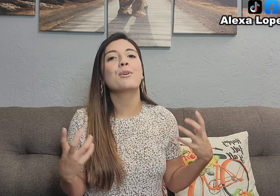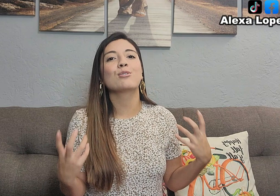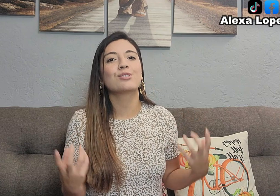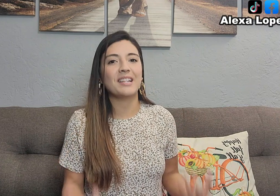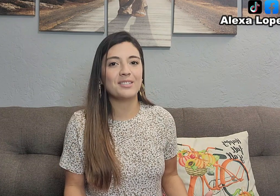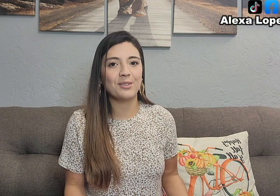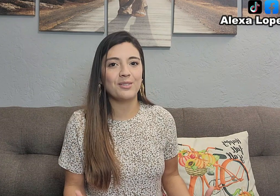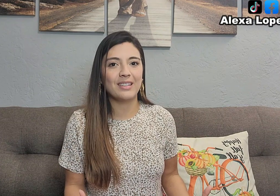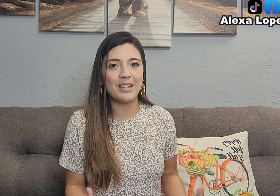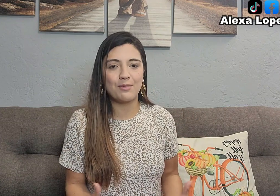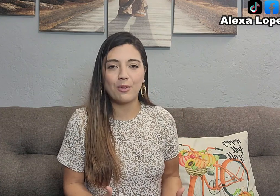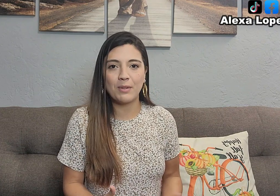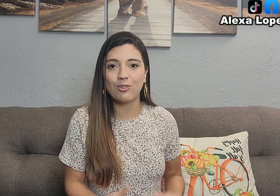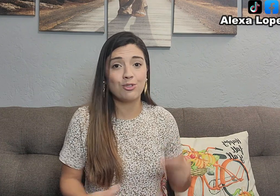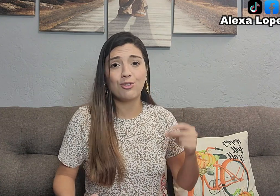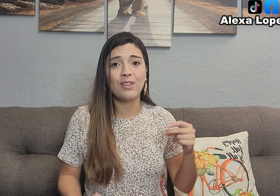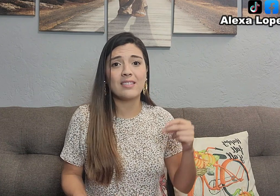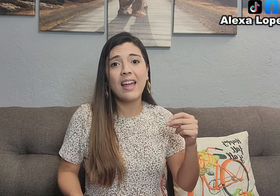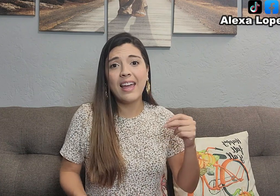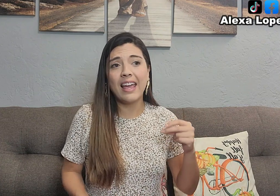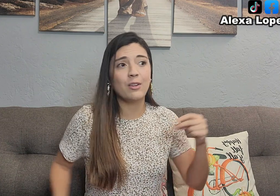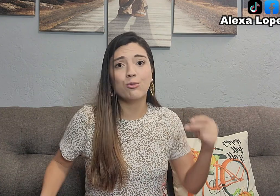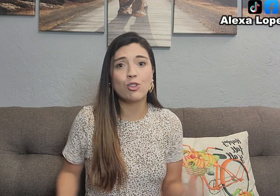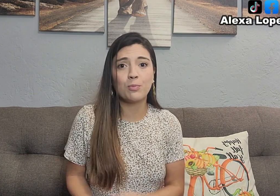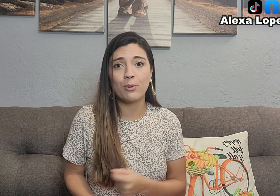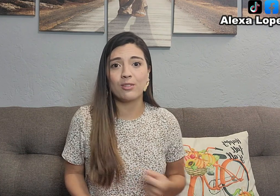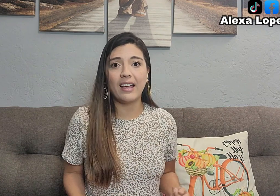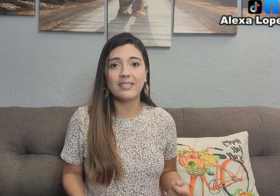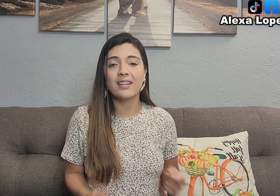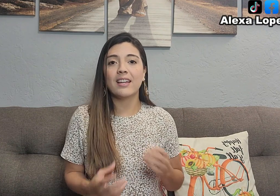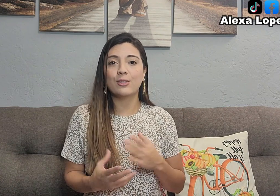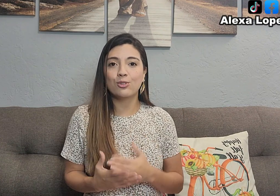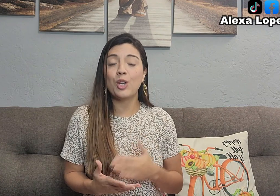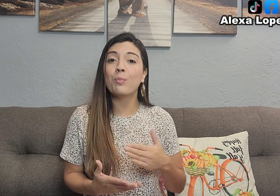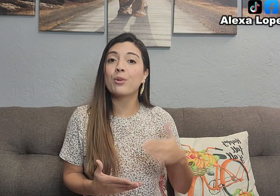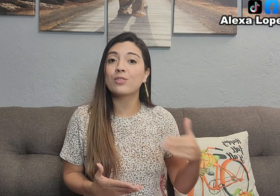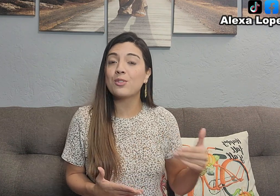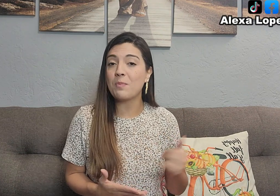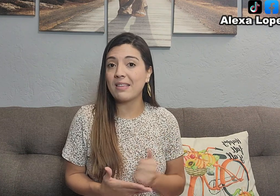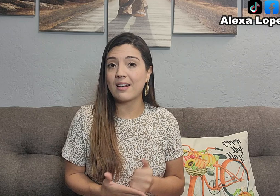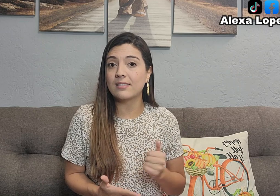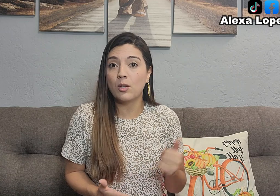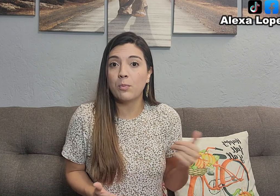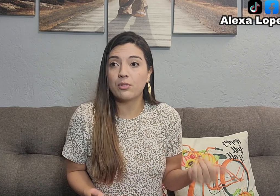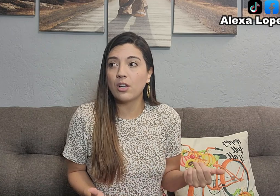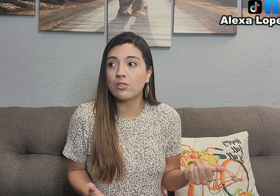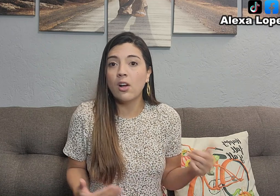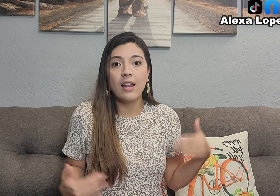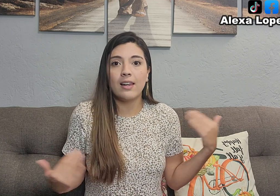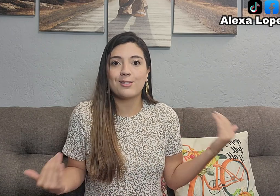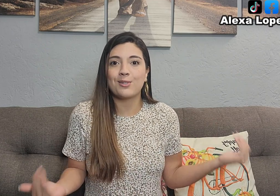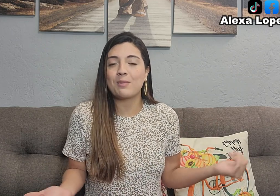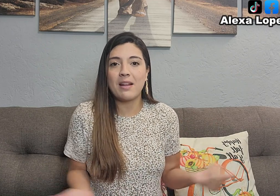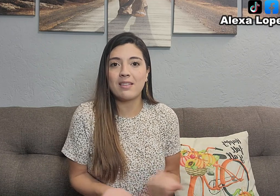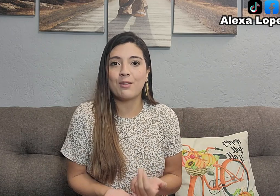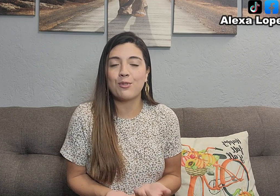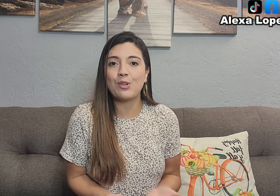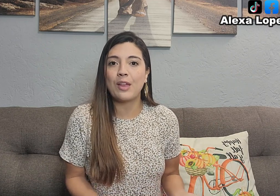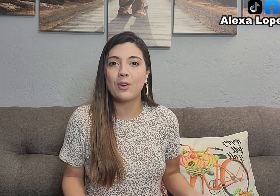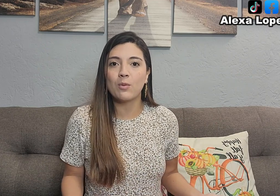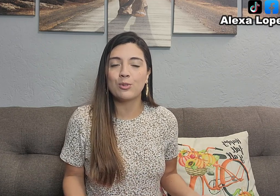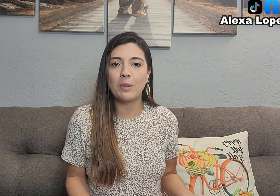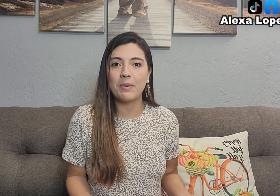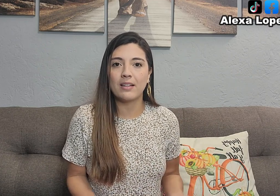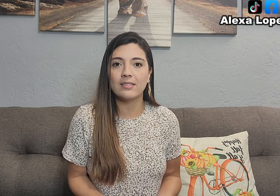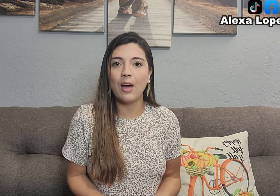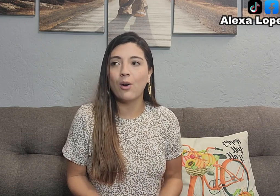un proceso de transformación, eso no se hace en un 2x3, eso tiene un proceso, y mientras tiene un proceso, las cosas van a seguir